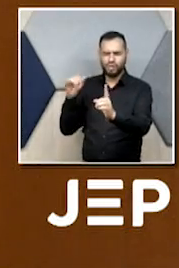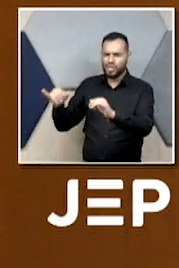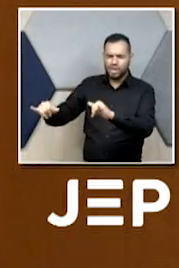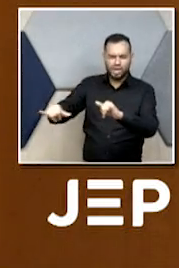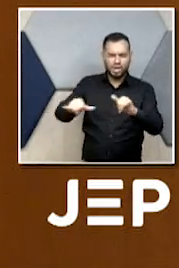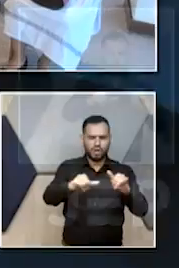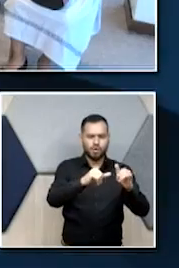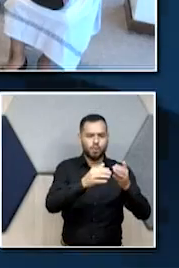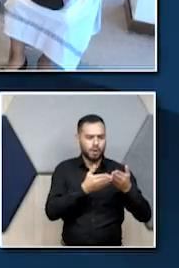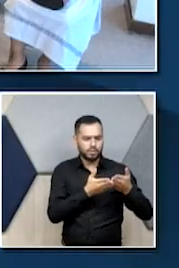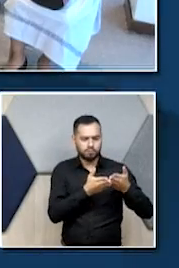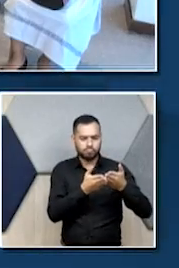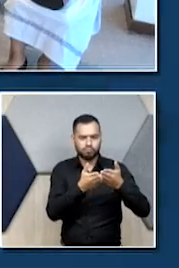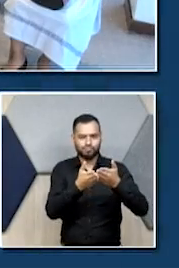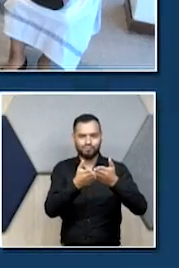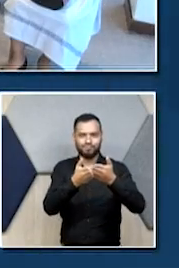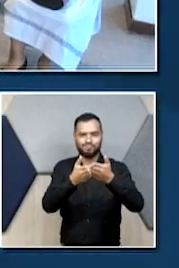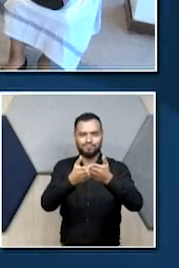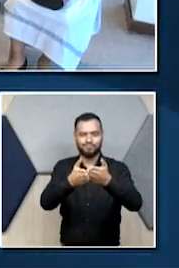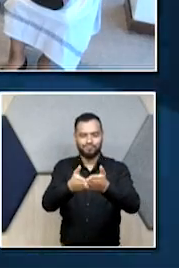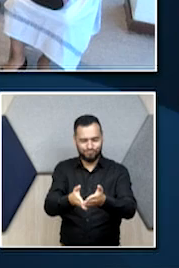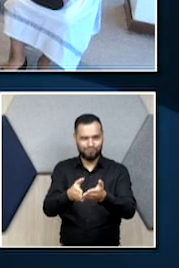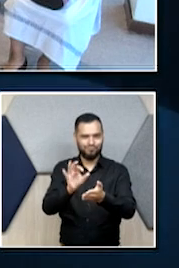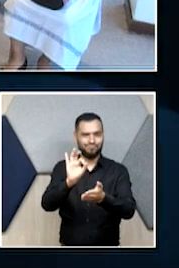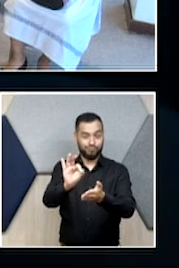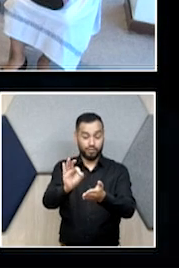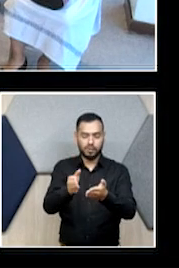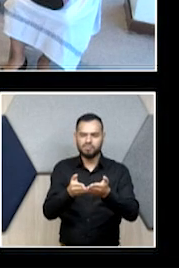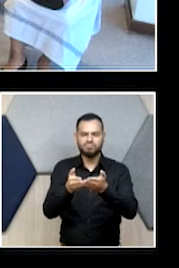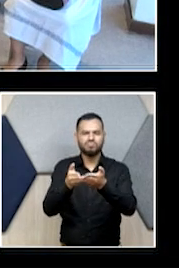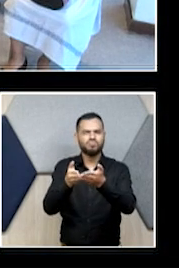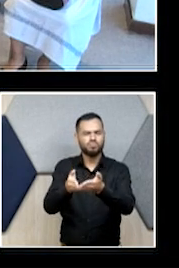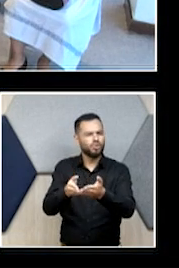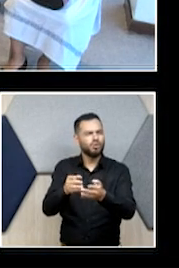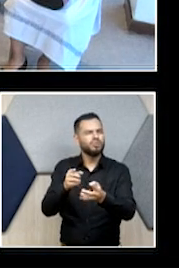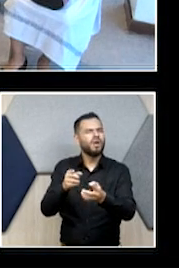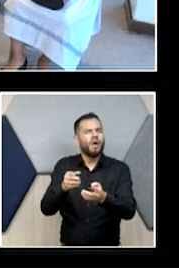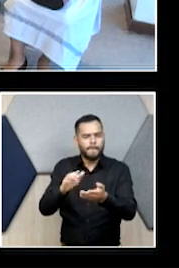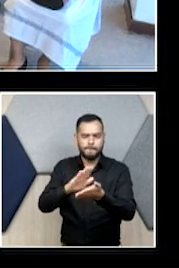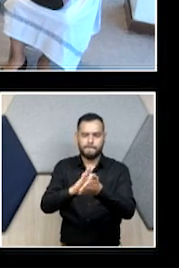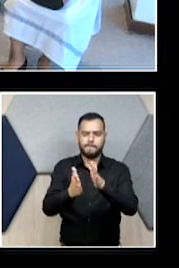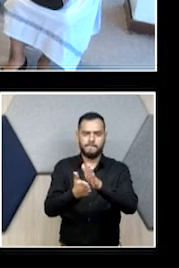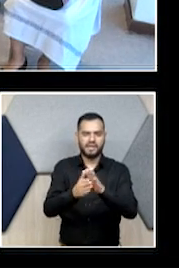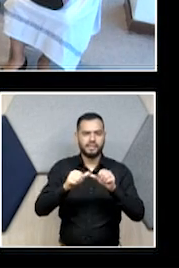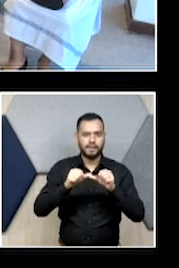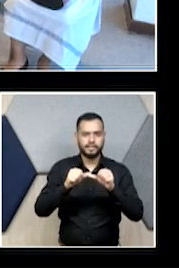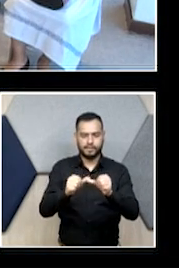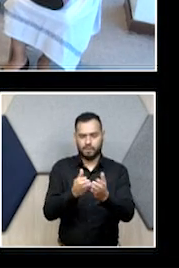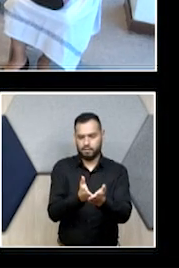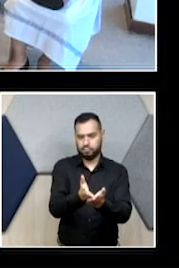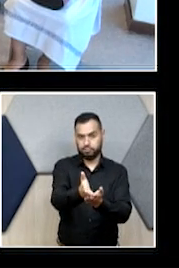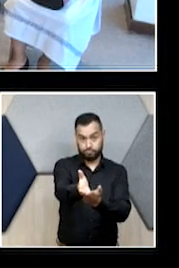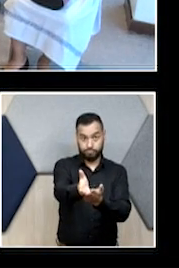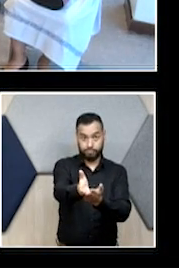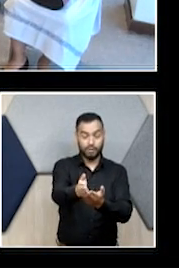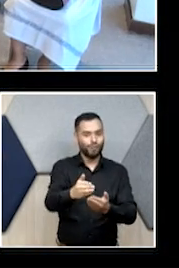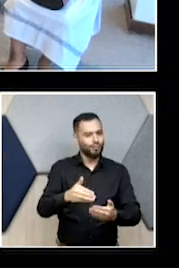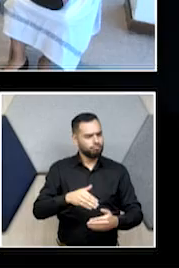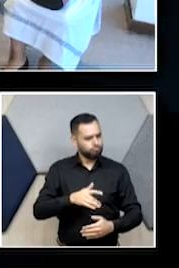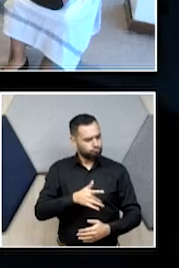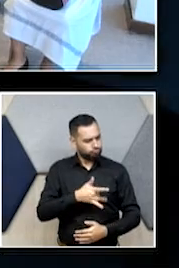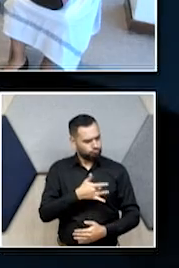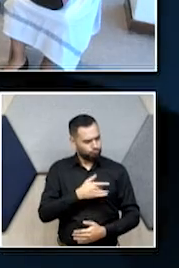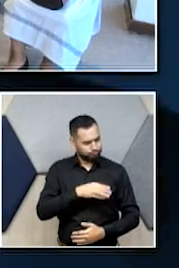hasta que lleguemos al puerto. El puerto de una paz estable y duradera, con la satisfacción del deber cumplido en